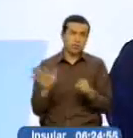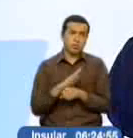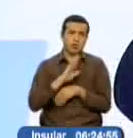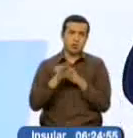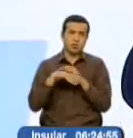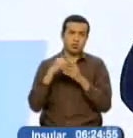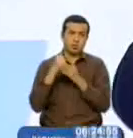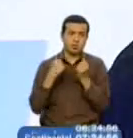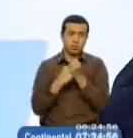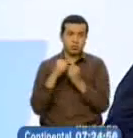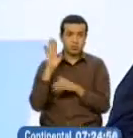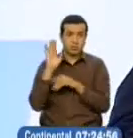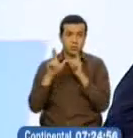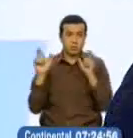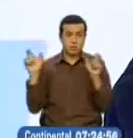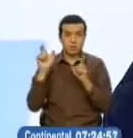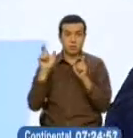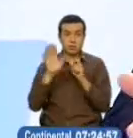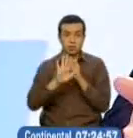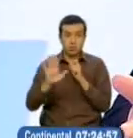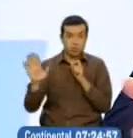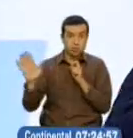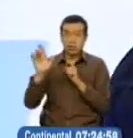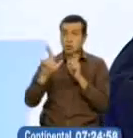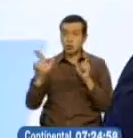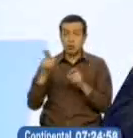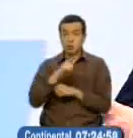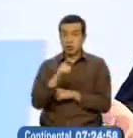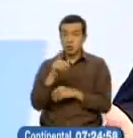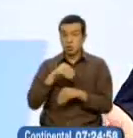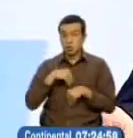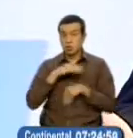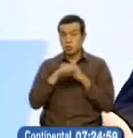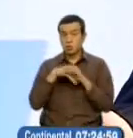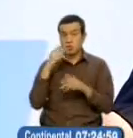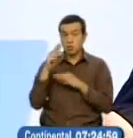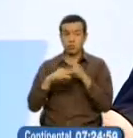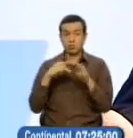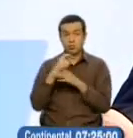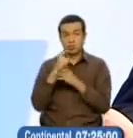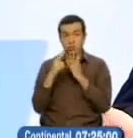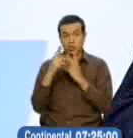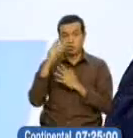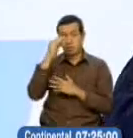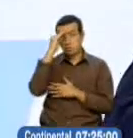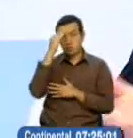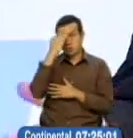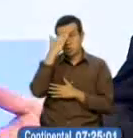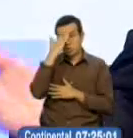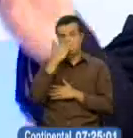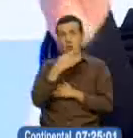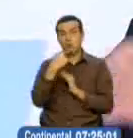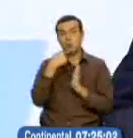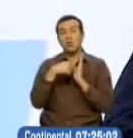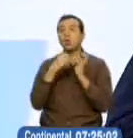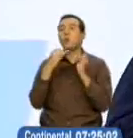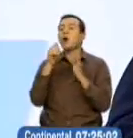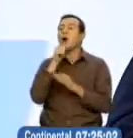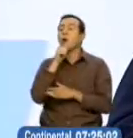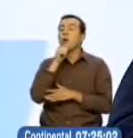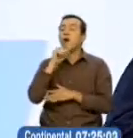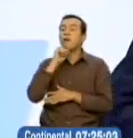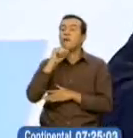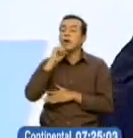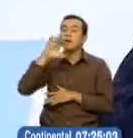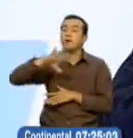ayude a todos, sobre todo que les empodere también a ustedes, ciudadanos. Es decir, todo el mundo debemos saber Si, ¿qué cantidad de agua nos falta en